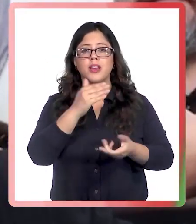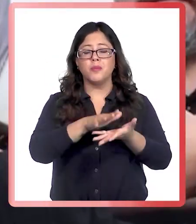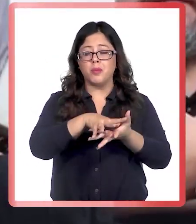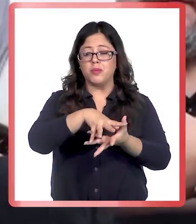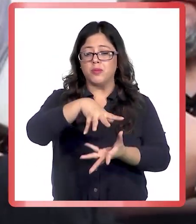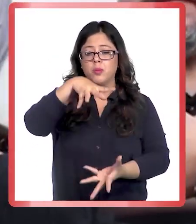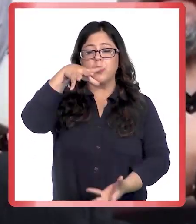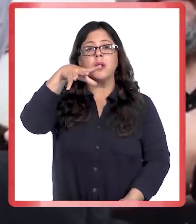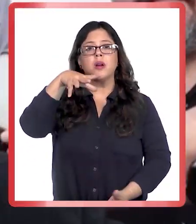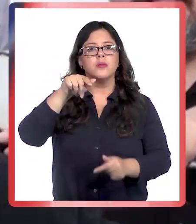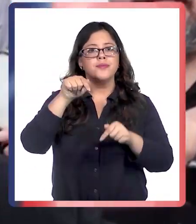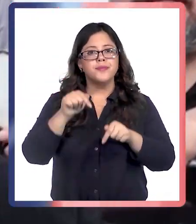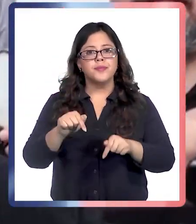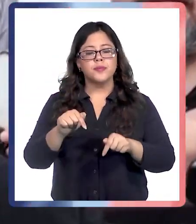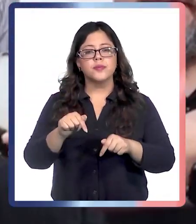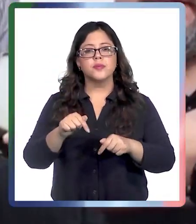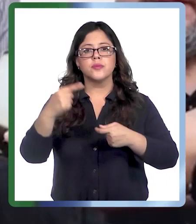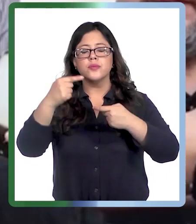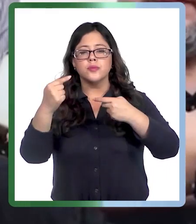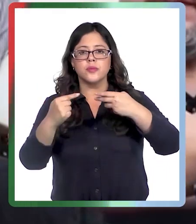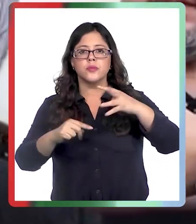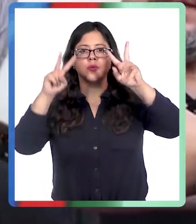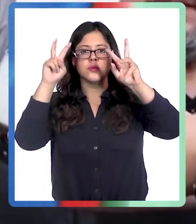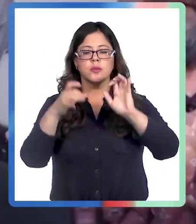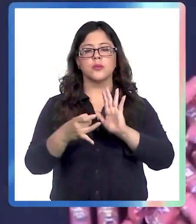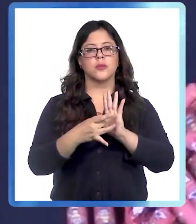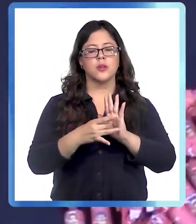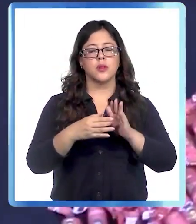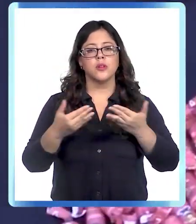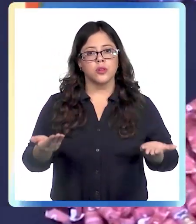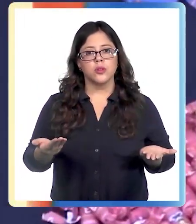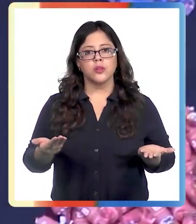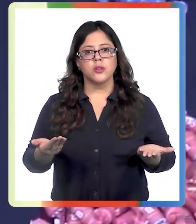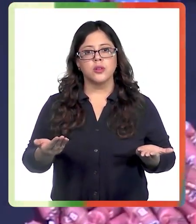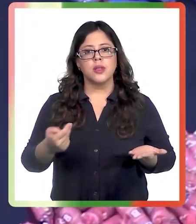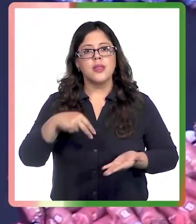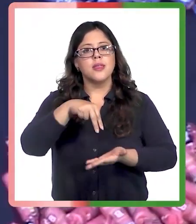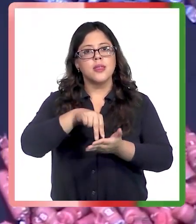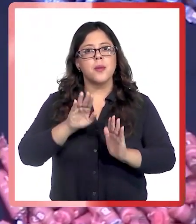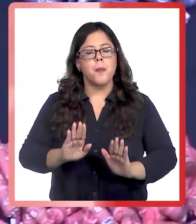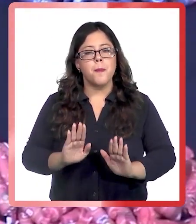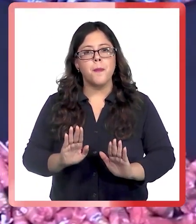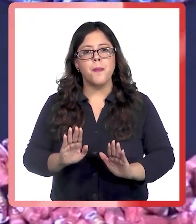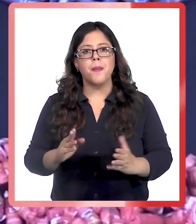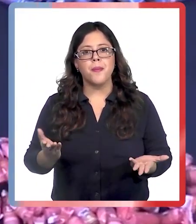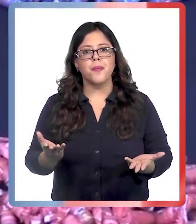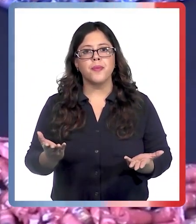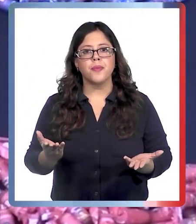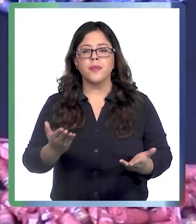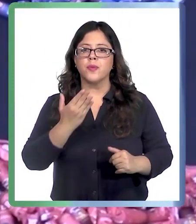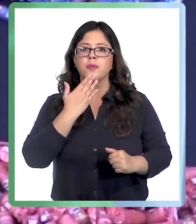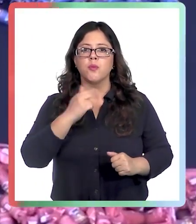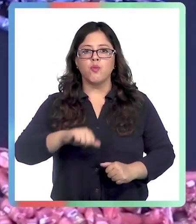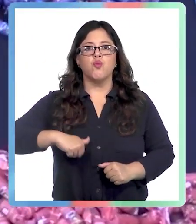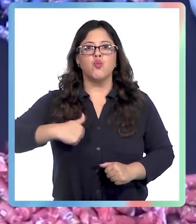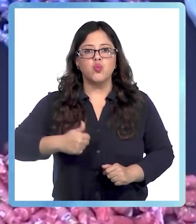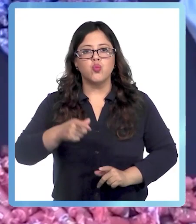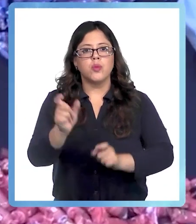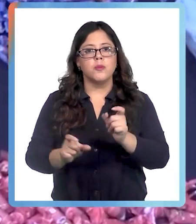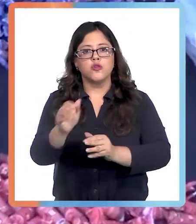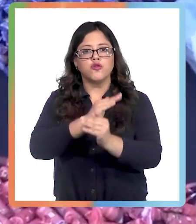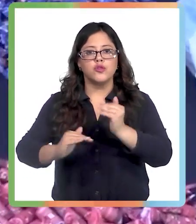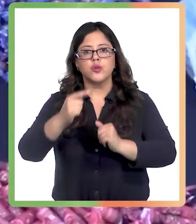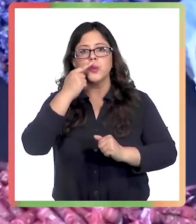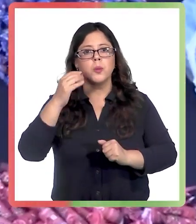acumulación, son elementos delictuales, por lo tanto esperamos que exista también la voluntad de vecinos y